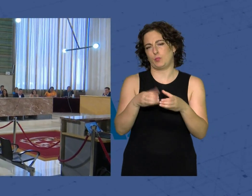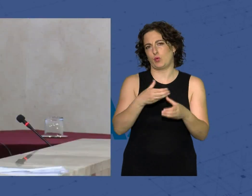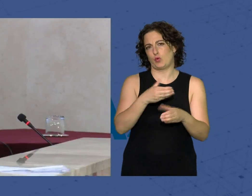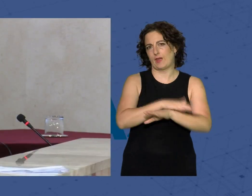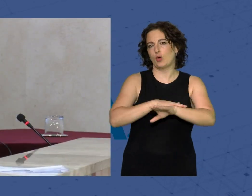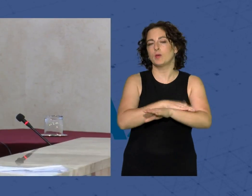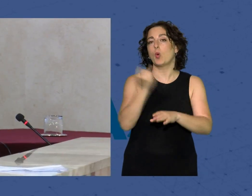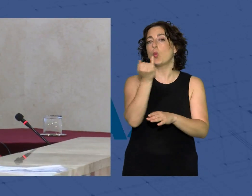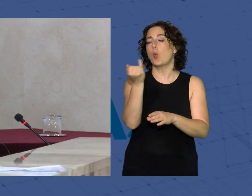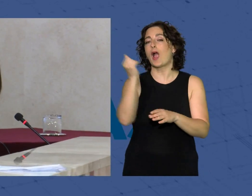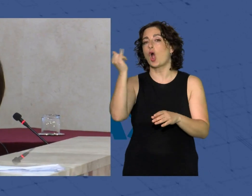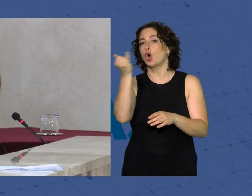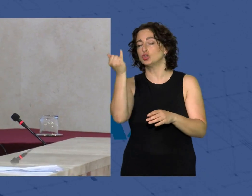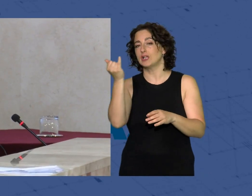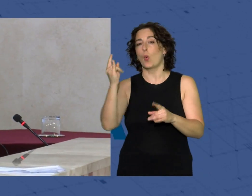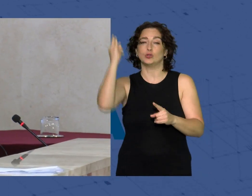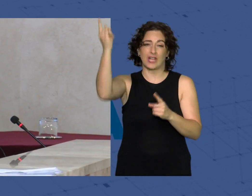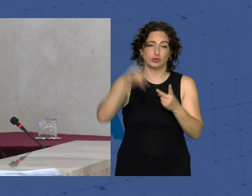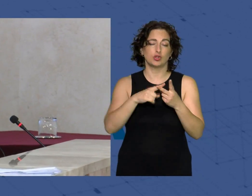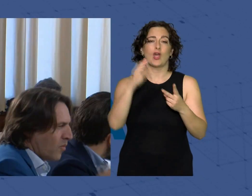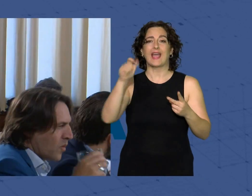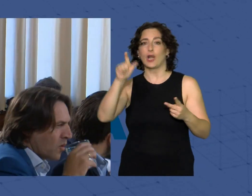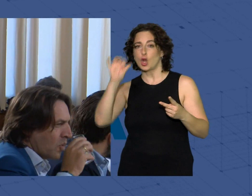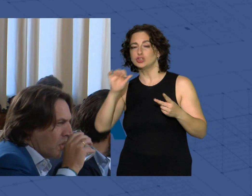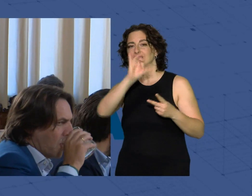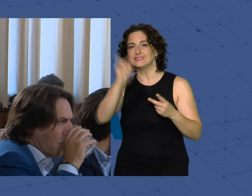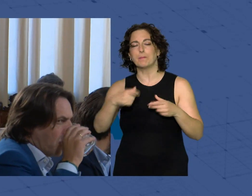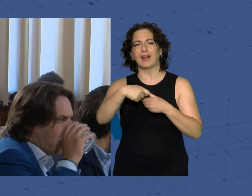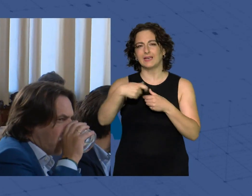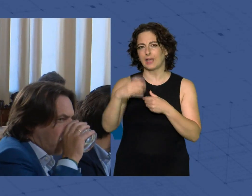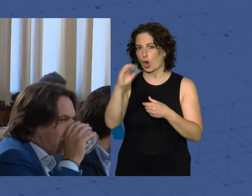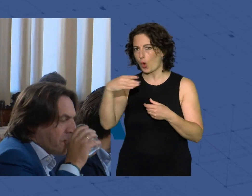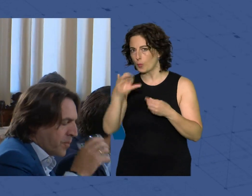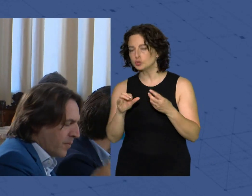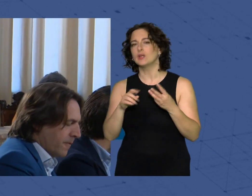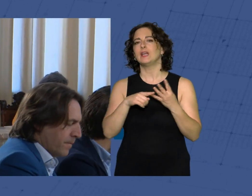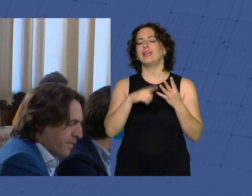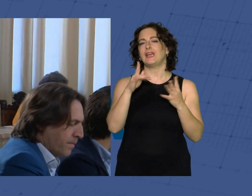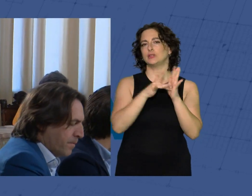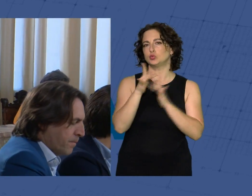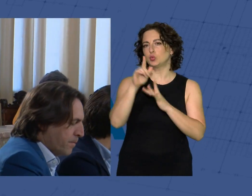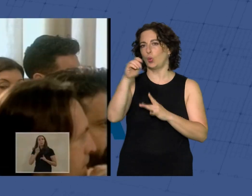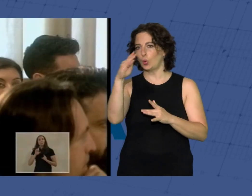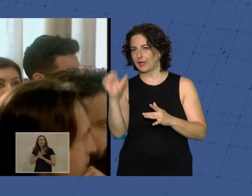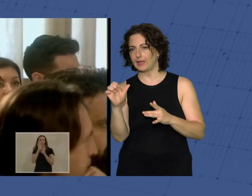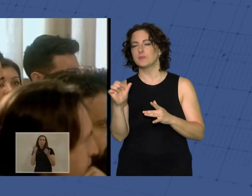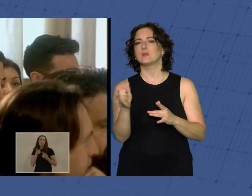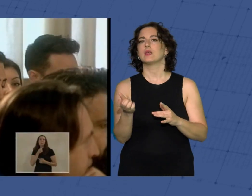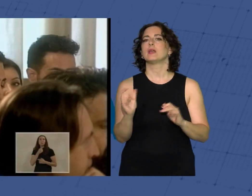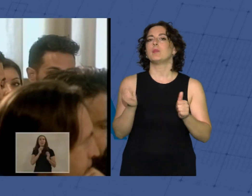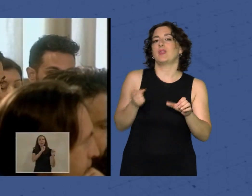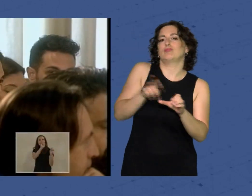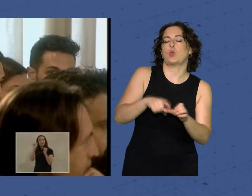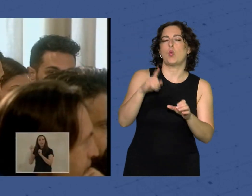salen Juan José Alonso, Carlos Sánchez, Margarita Cobos y Jesús Luque, quien el que se integrará desde el sábado Joaquín Pérez de la